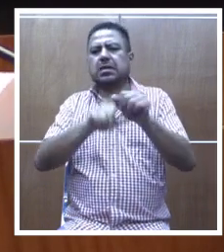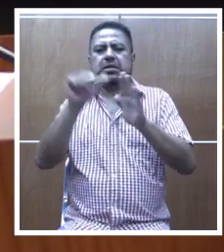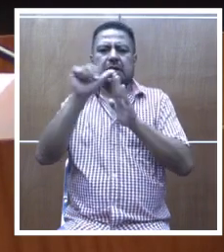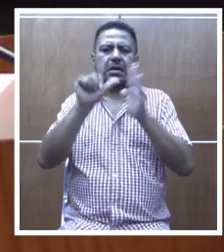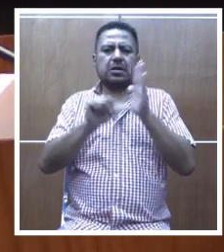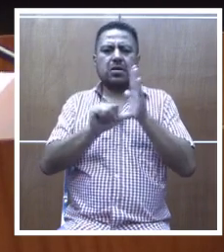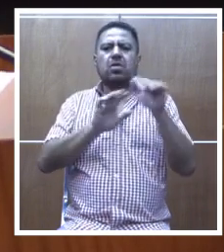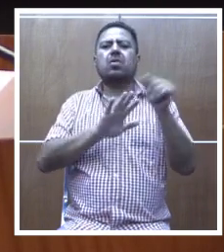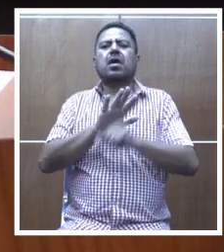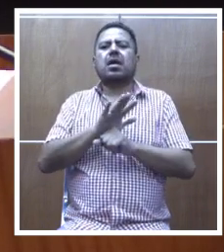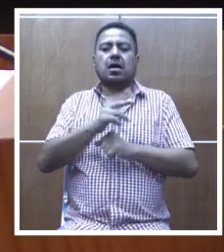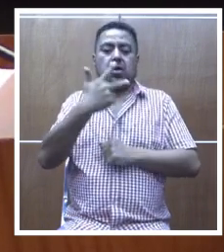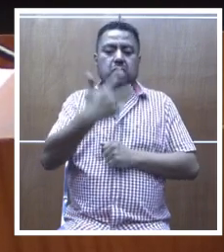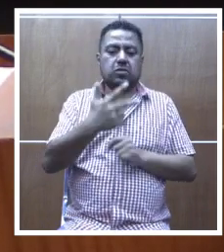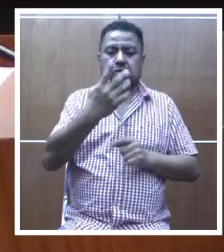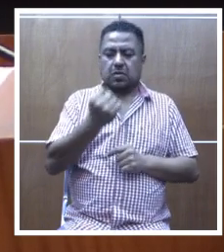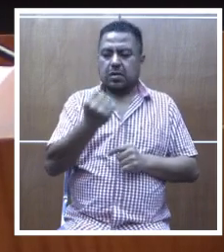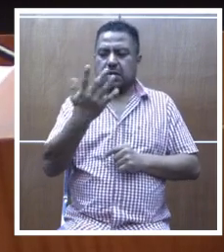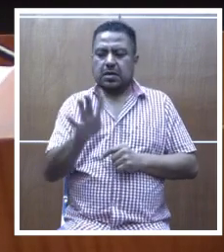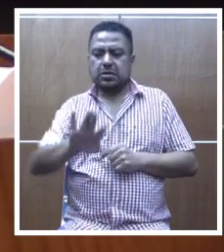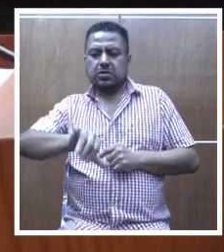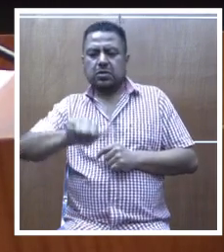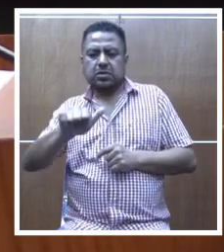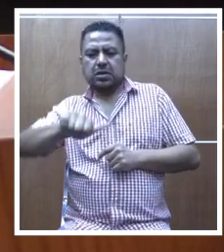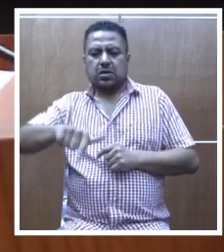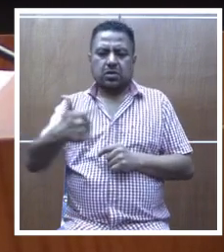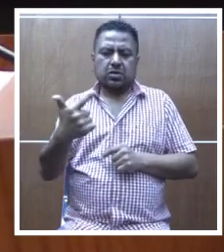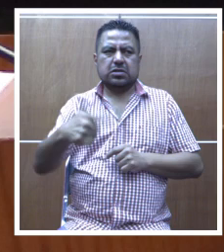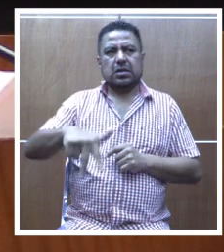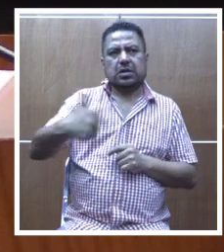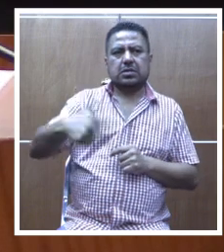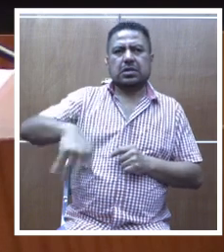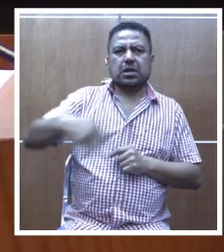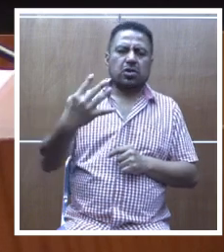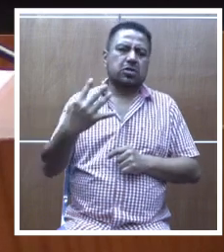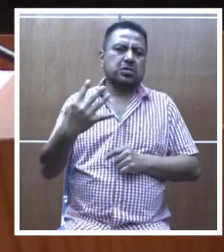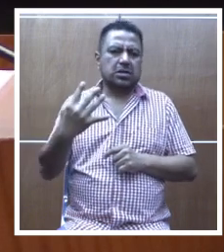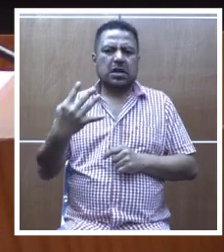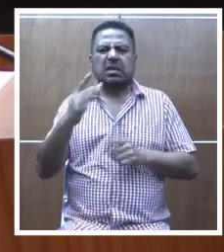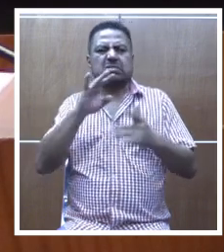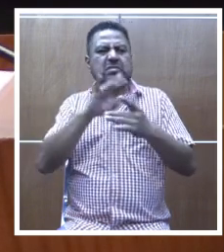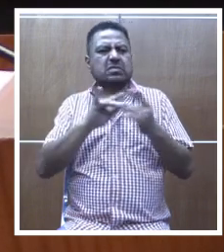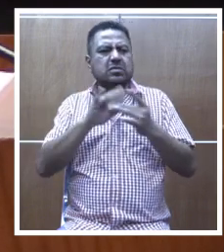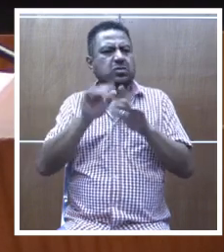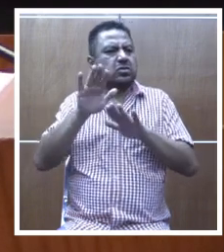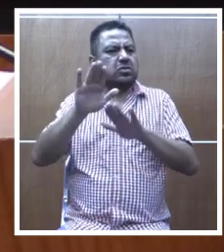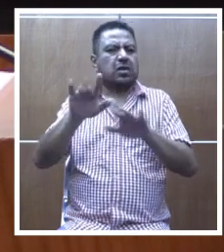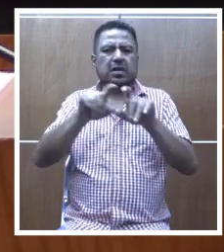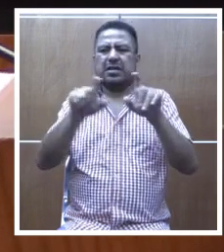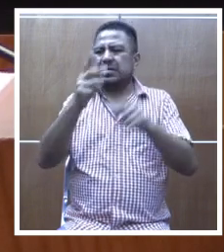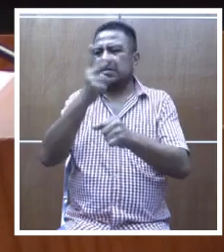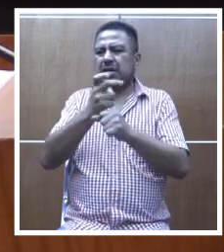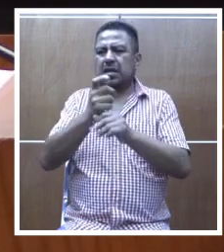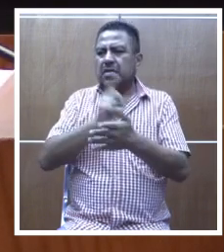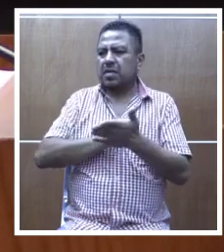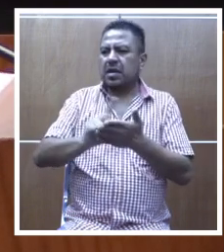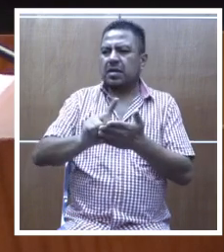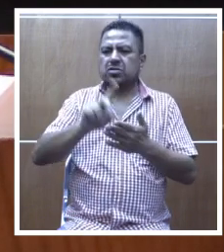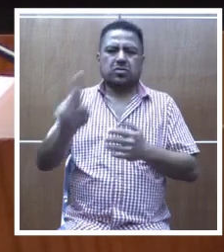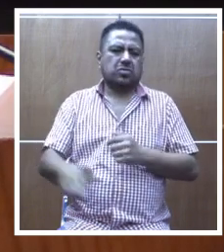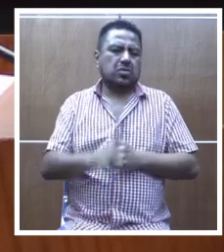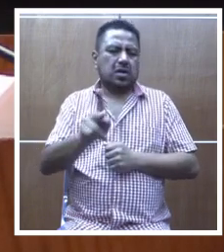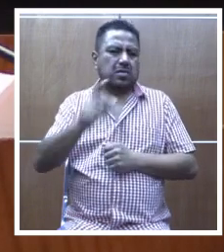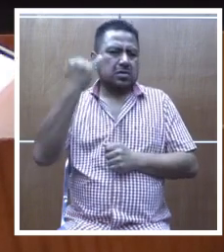artículos del 8, 9, 10, 11, 12, 13 y 14, que se refiere a la sección segunda de los derechos de los pueblos